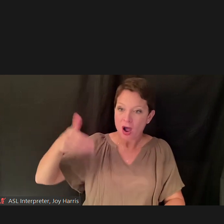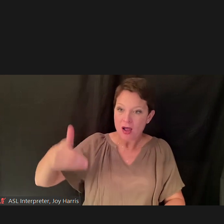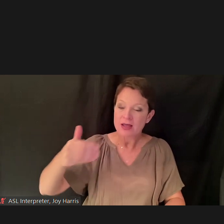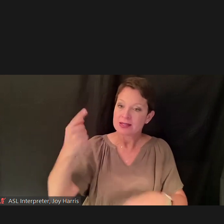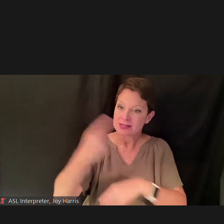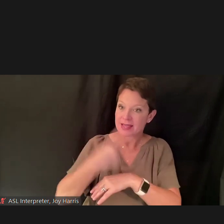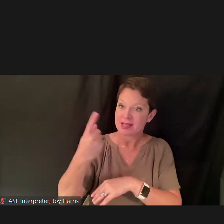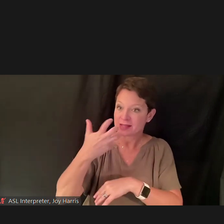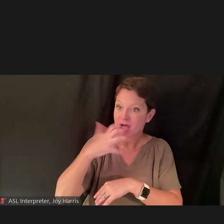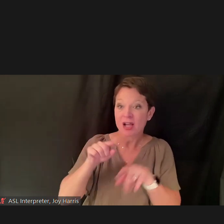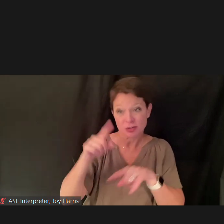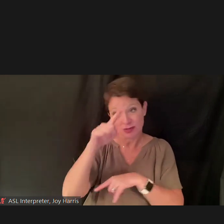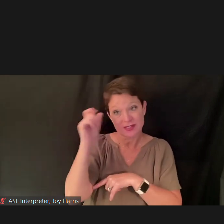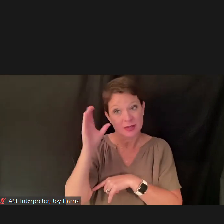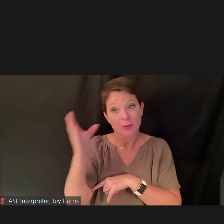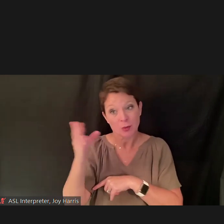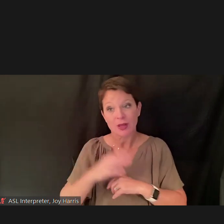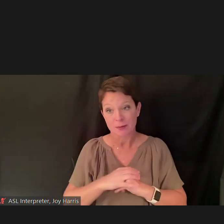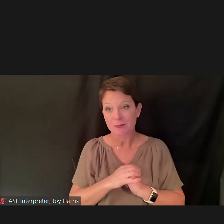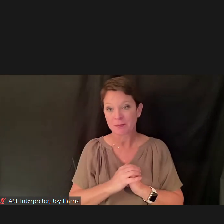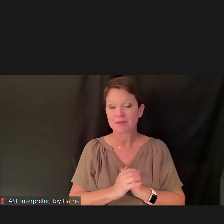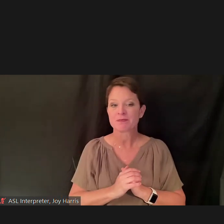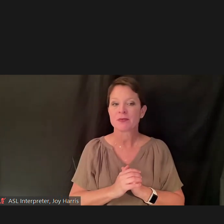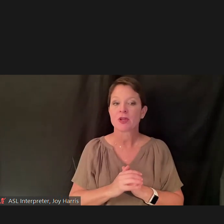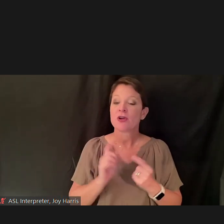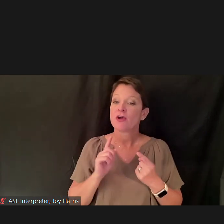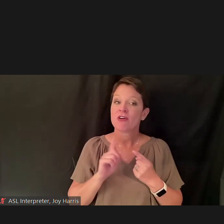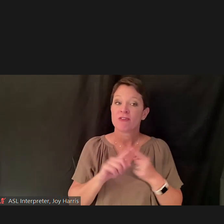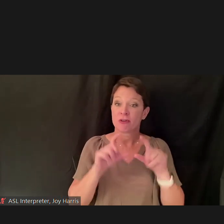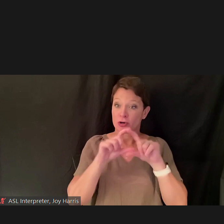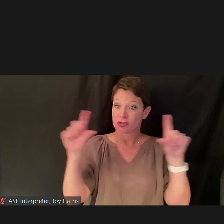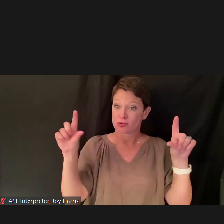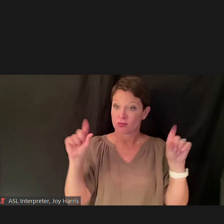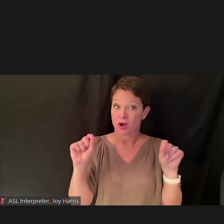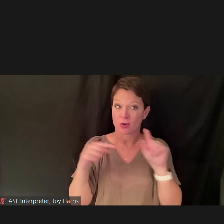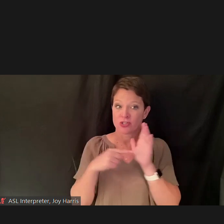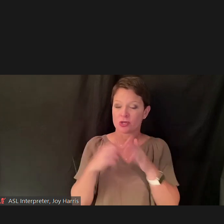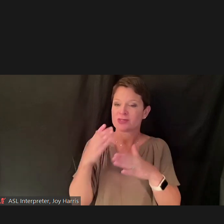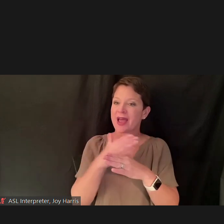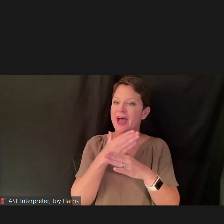a Filadelfia teniendo más días de calor.